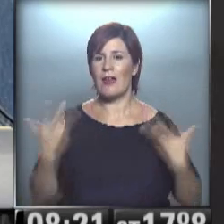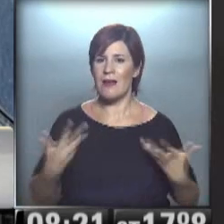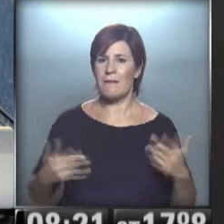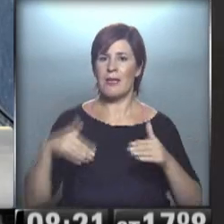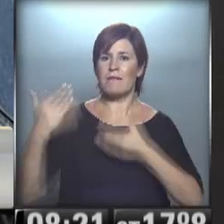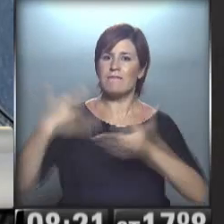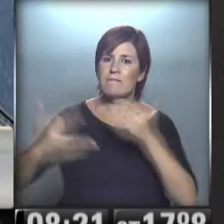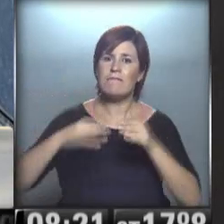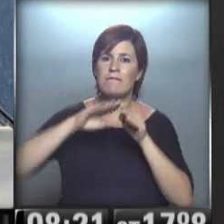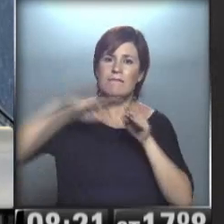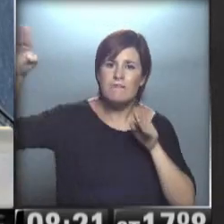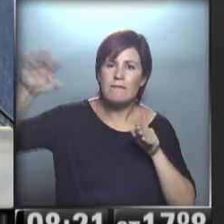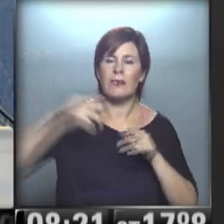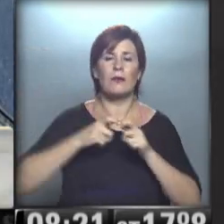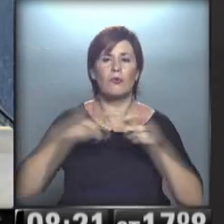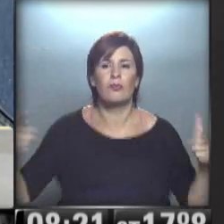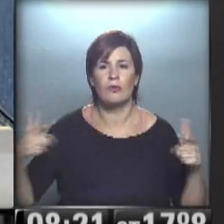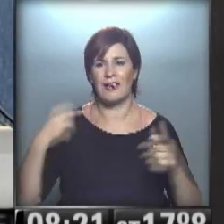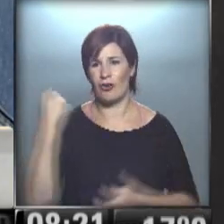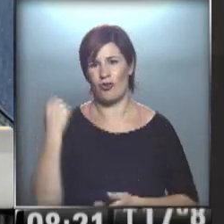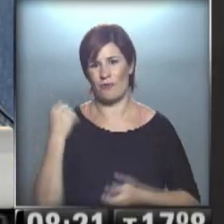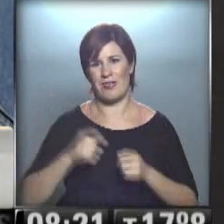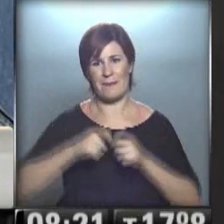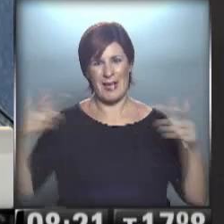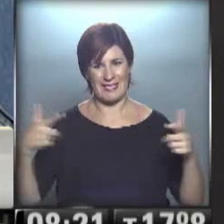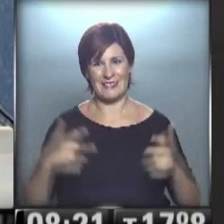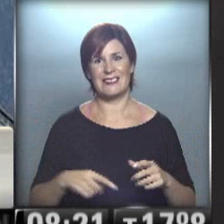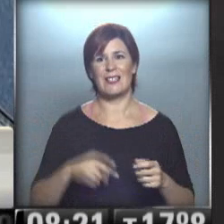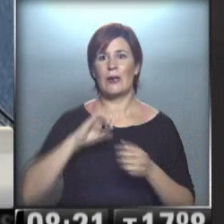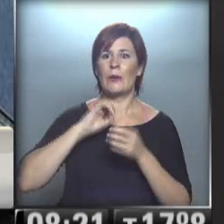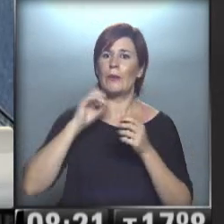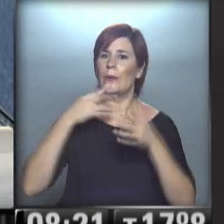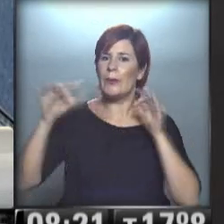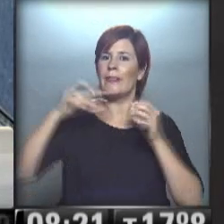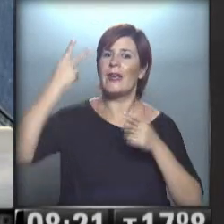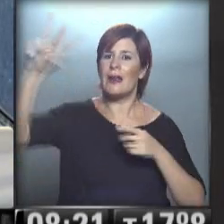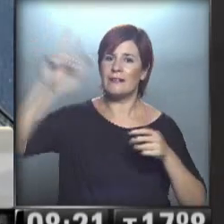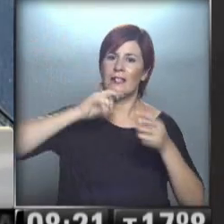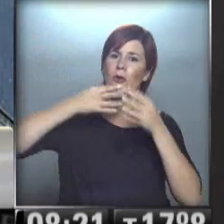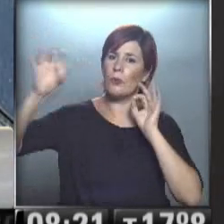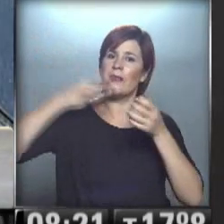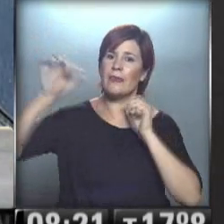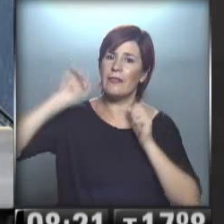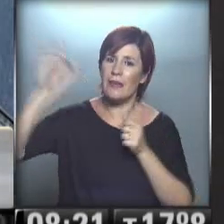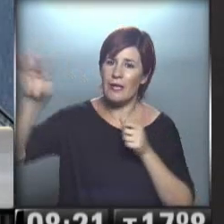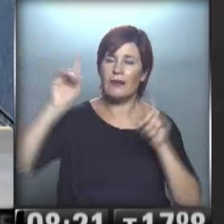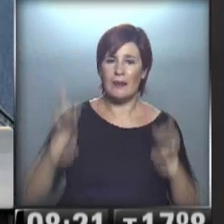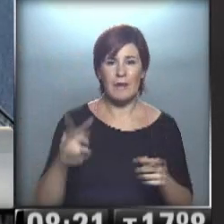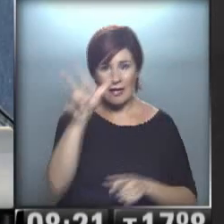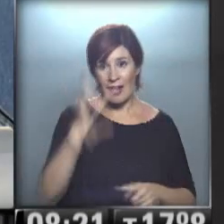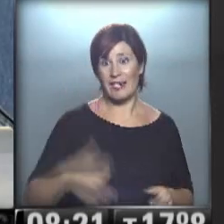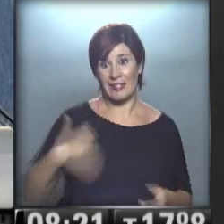perspectiva de crecimiento de la economía vía exportaciones, vía mercado interno, porque hay una